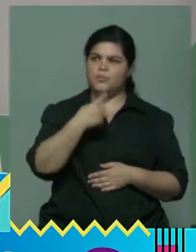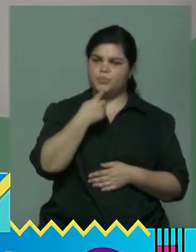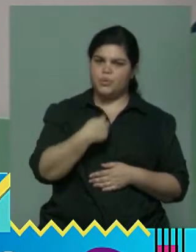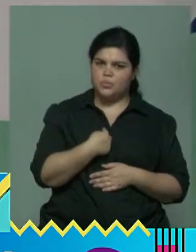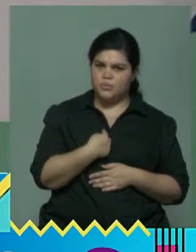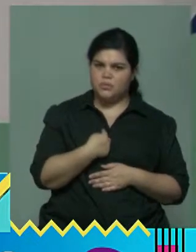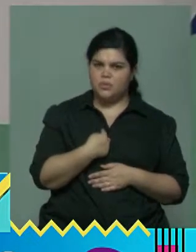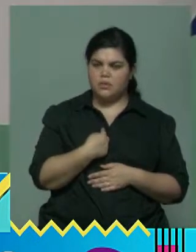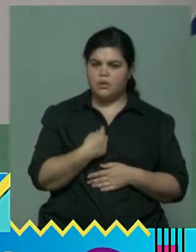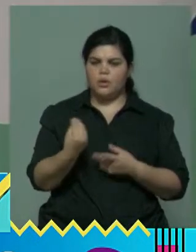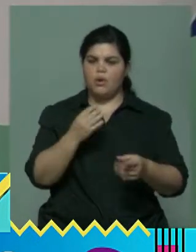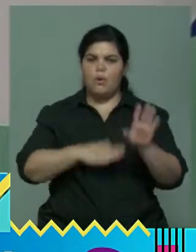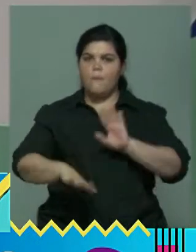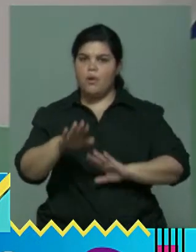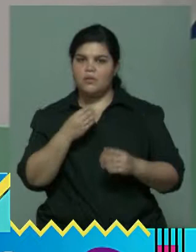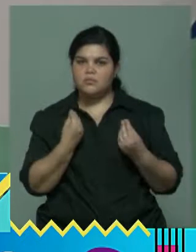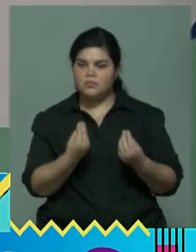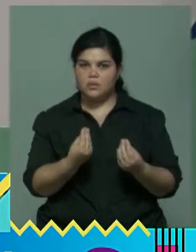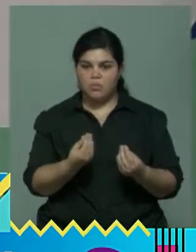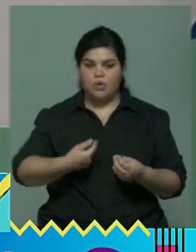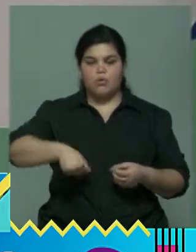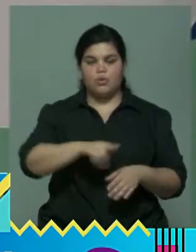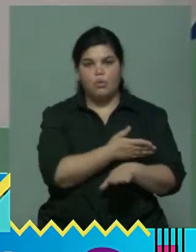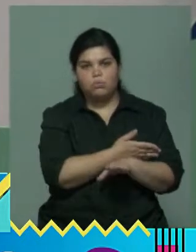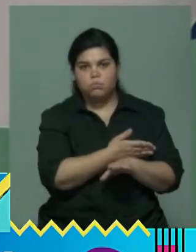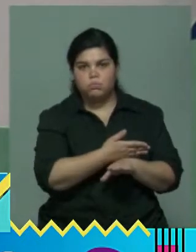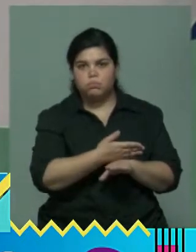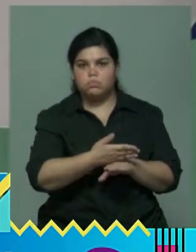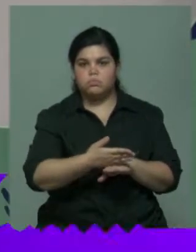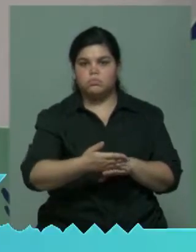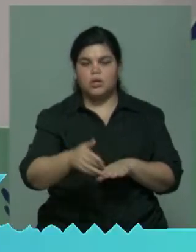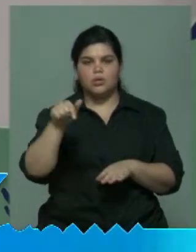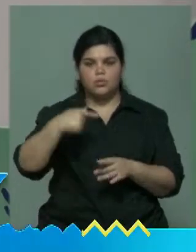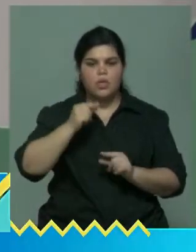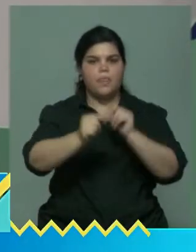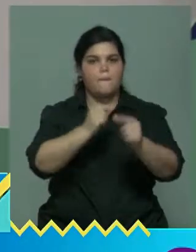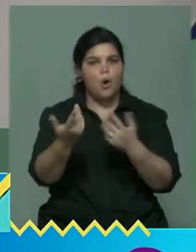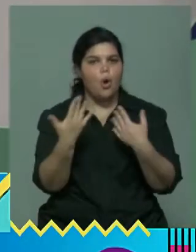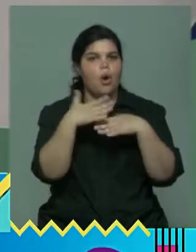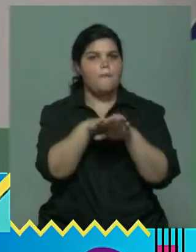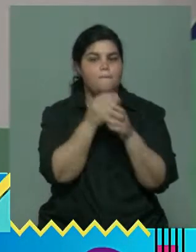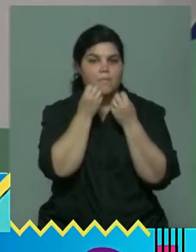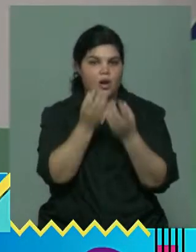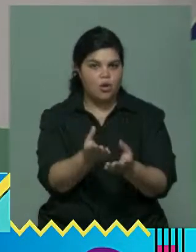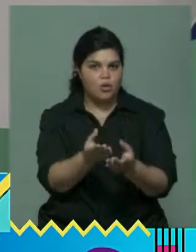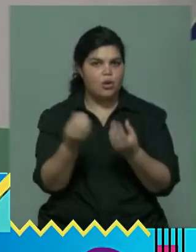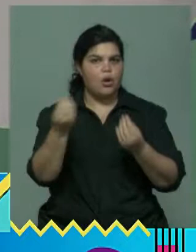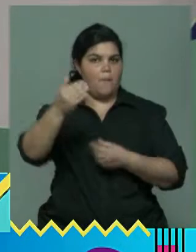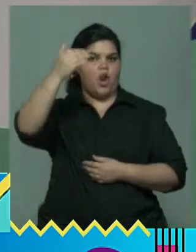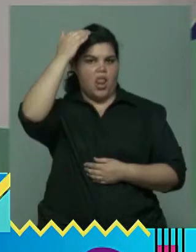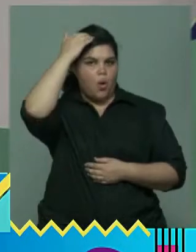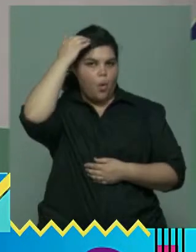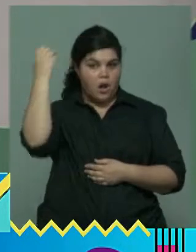ser nosotros para, con el paso del tiempo, ser cada vez más inclusivos, evidentemente desde el lenguaje hay